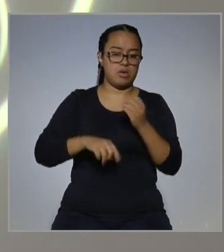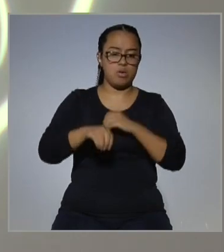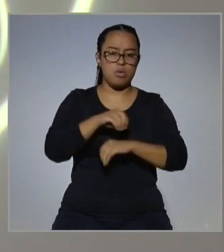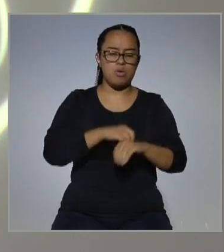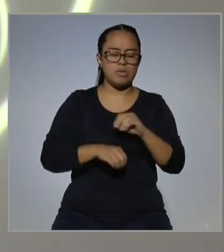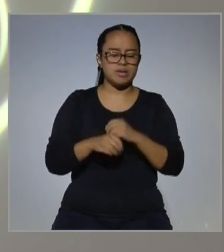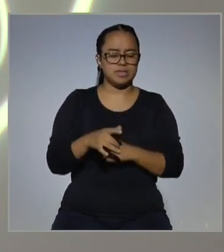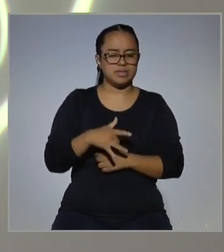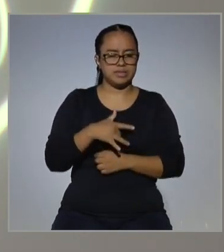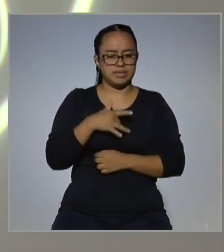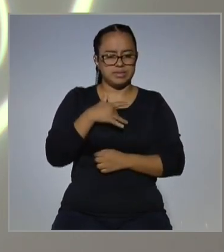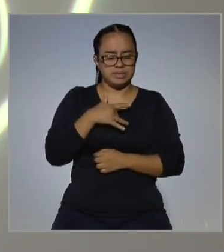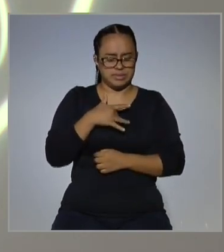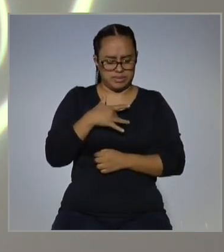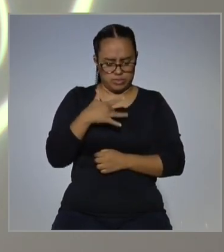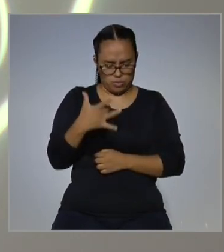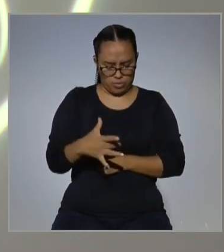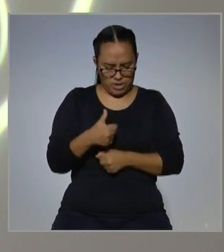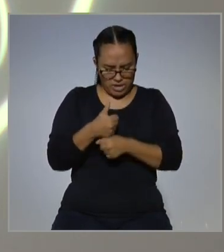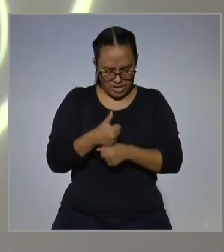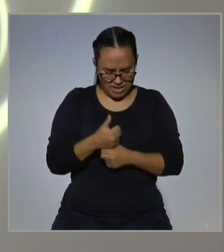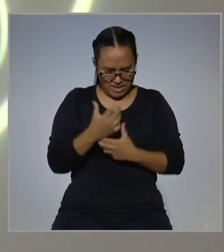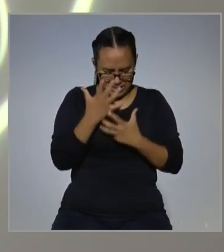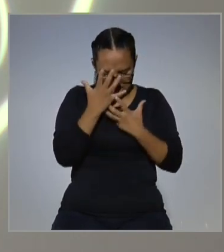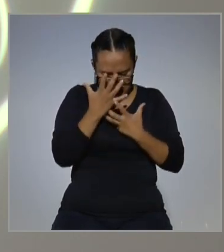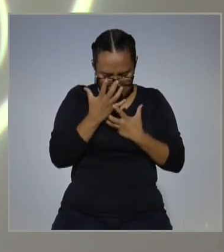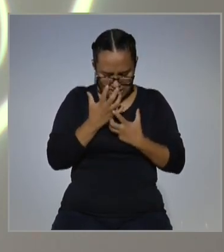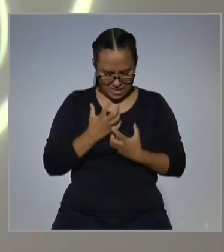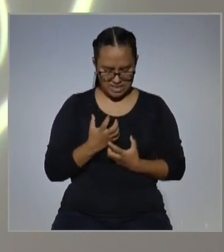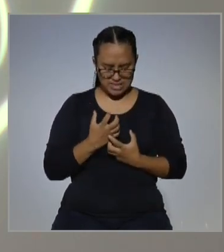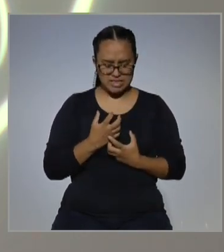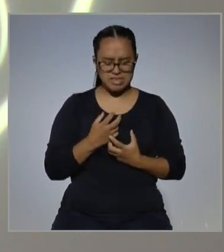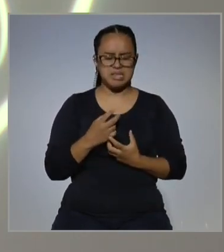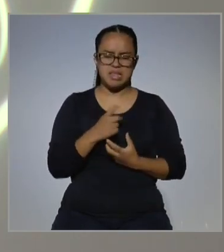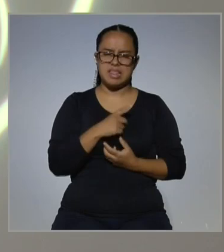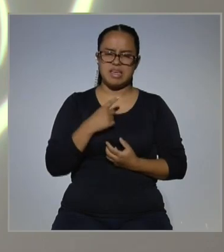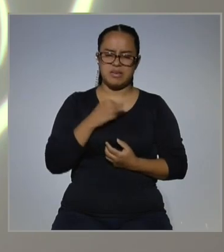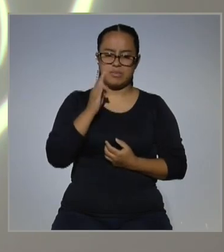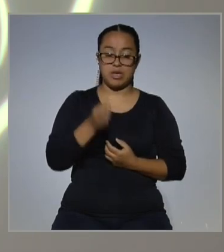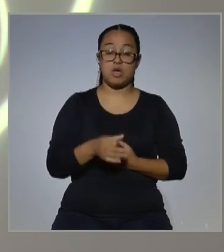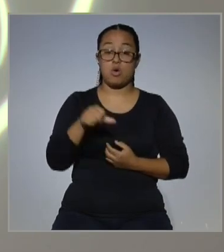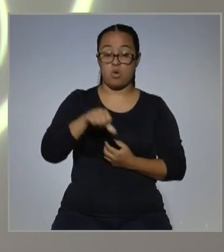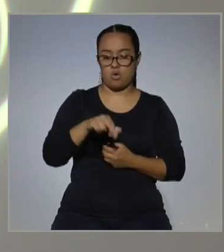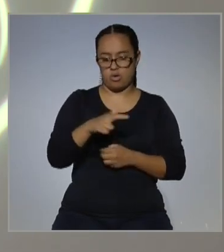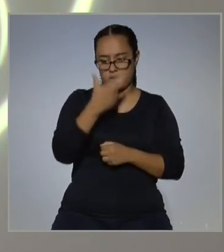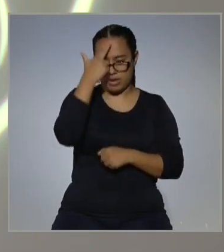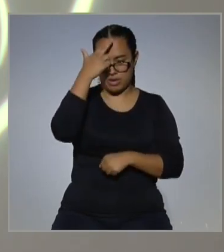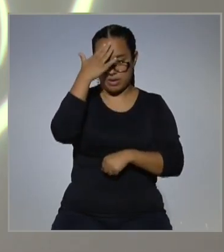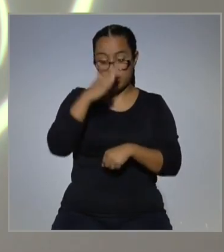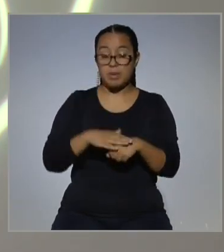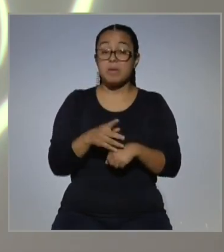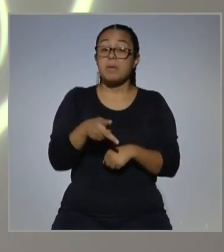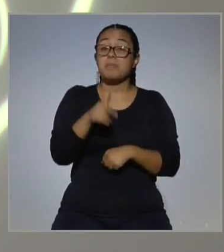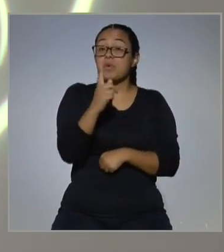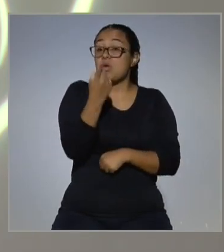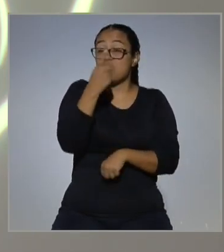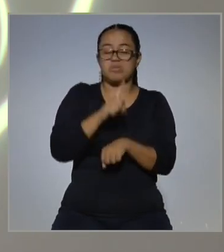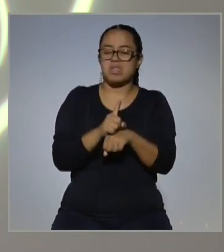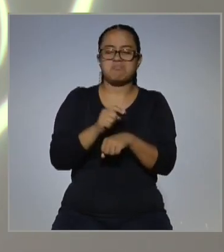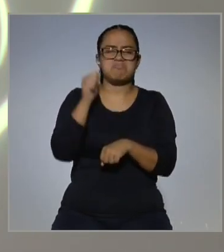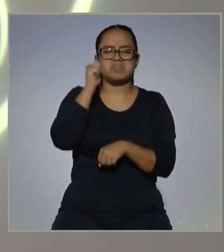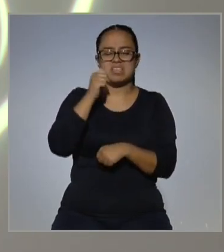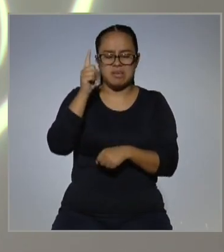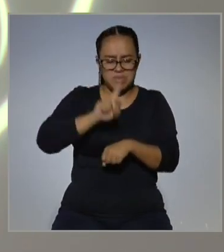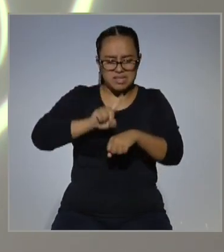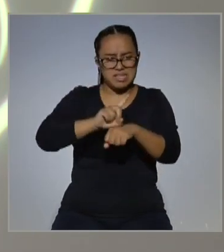salir apapachando nuestros duelos, apapachando esos dolores que hoy conmemoramos, pero como les decía al inicio, se quedan todo el